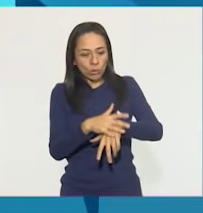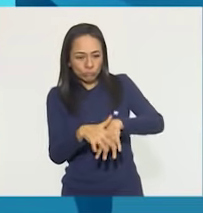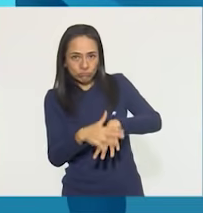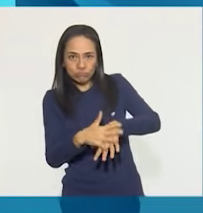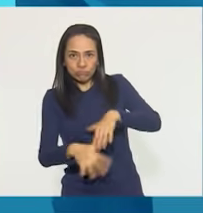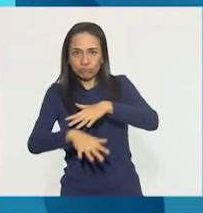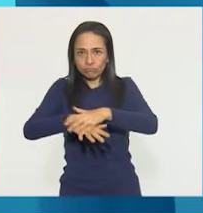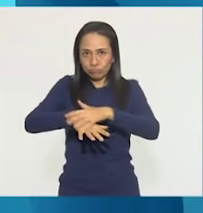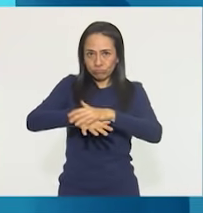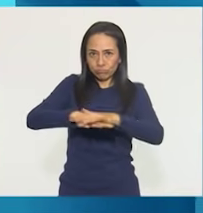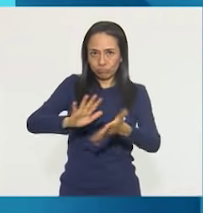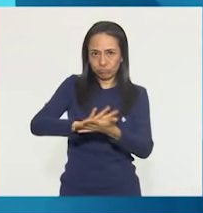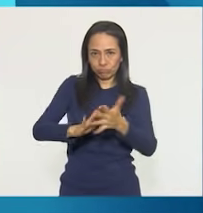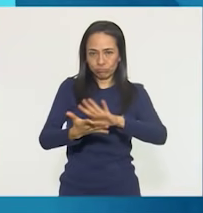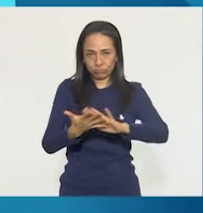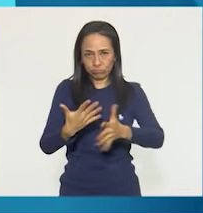agua.